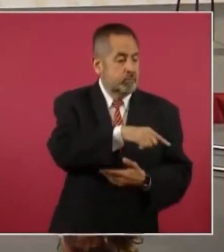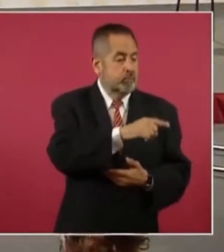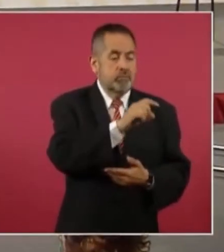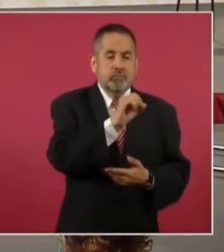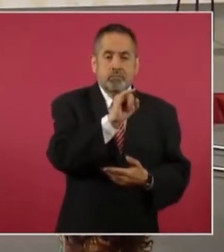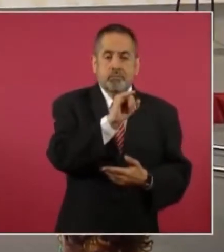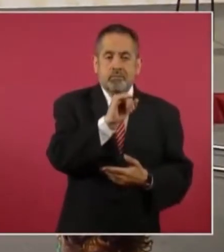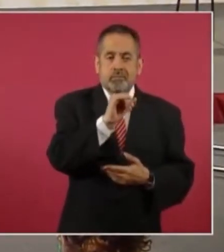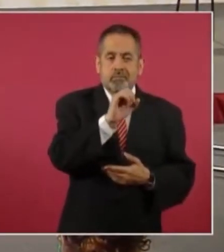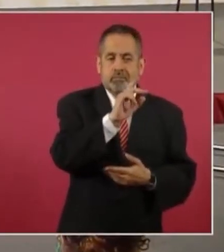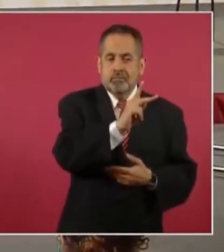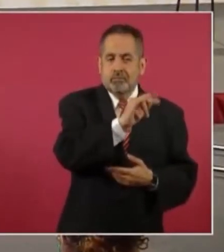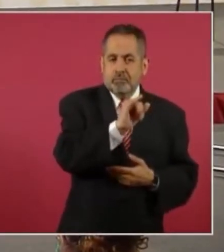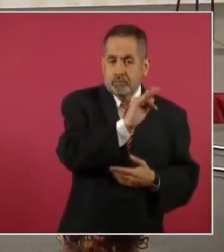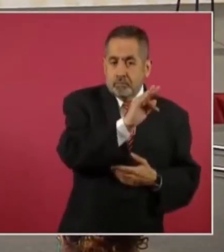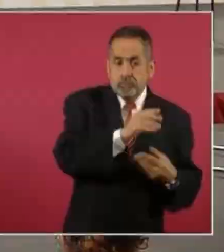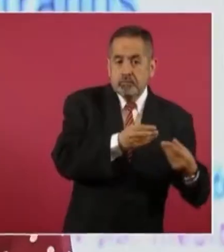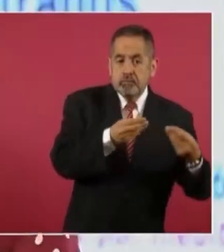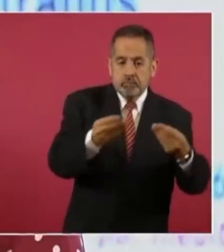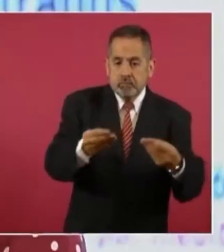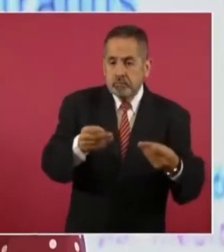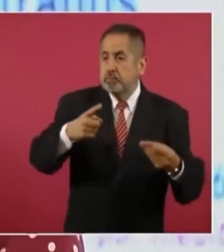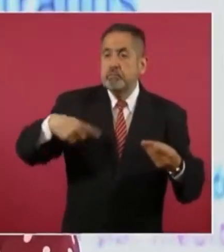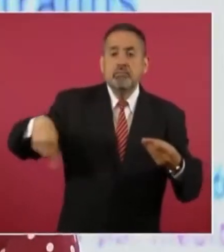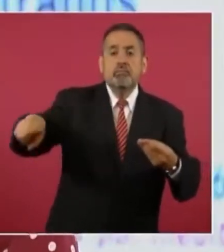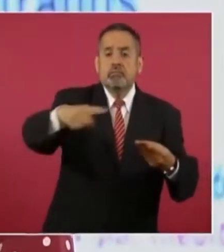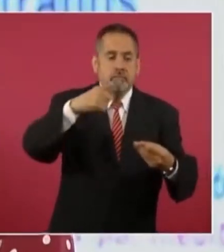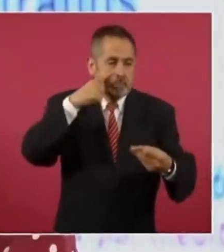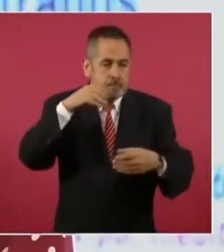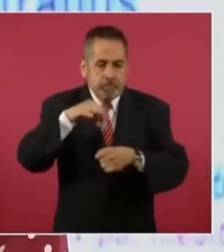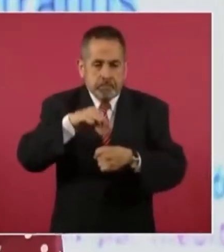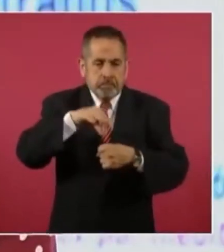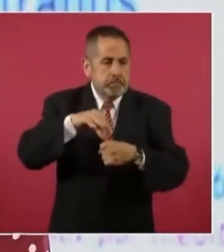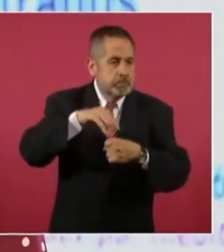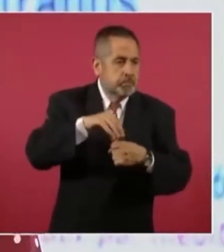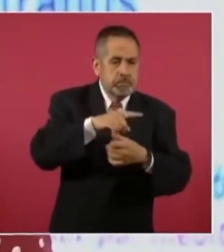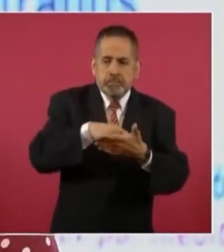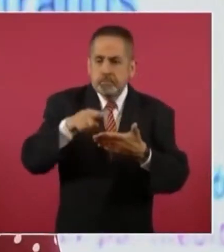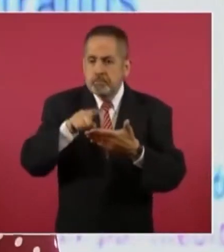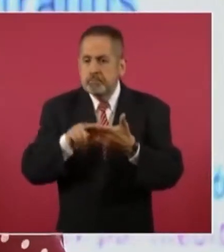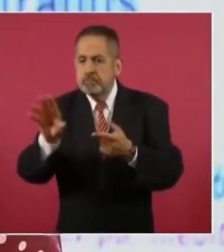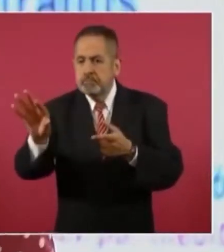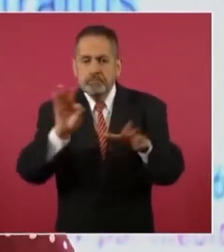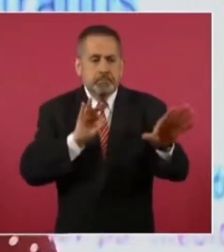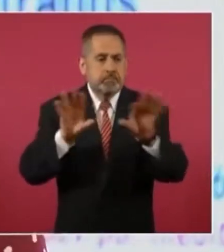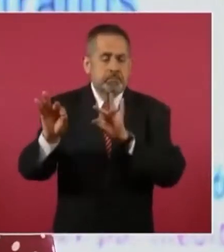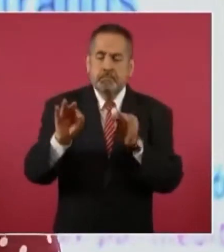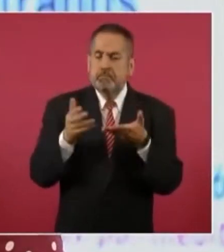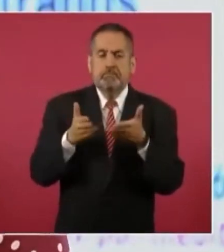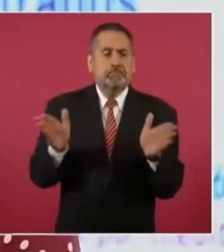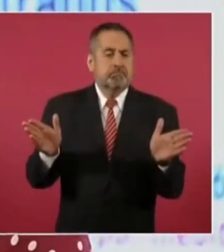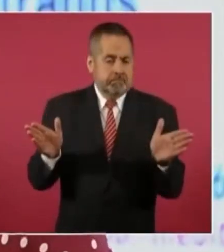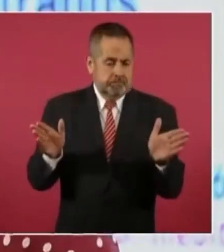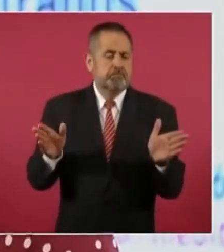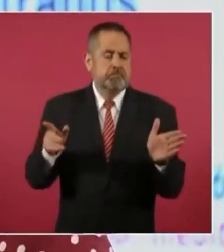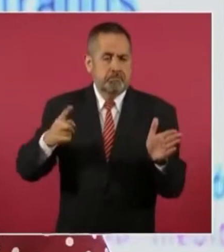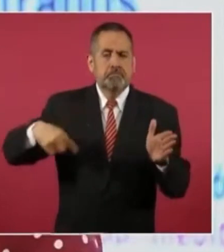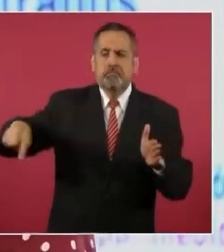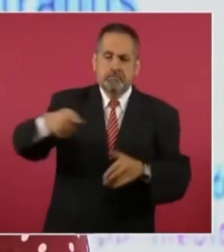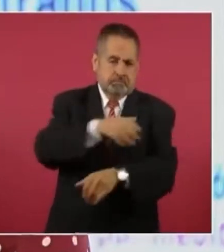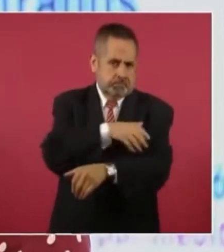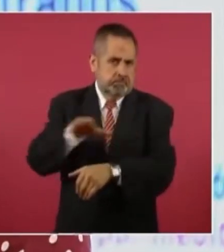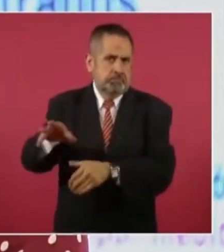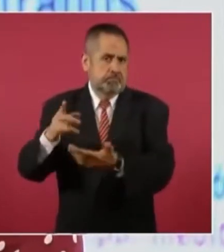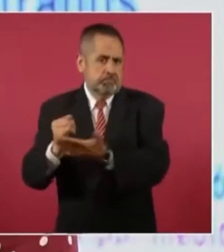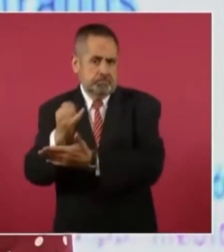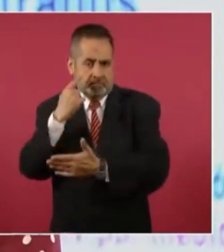popular en elecciones abiertas. Más poder al pueblo. Cinco, reducir el número